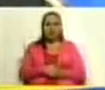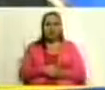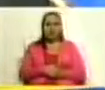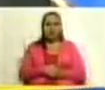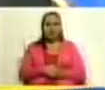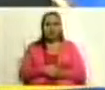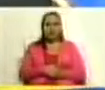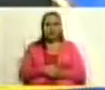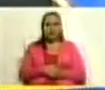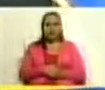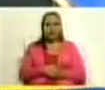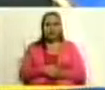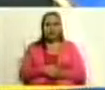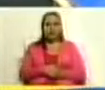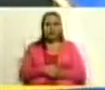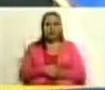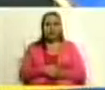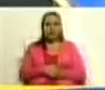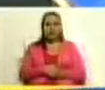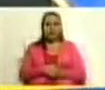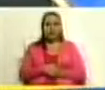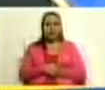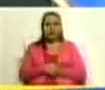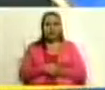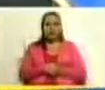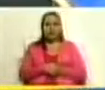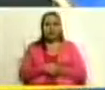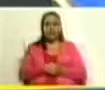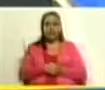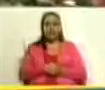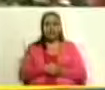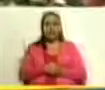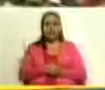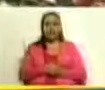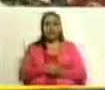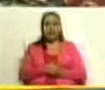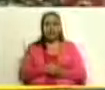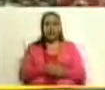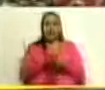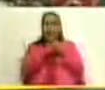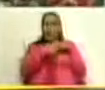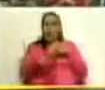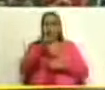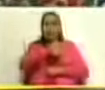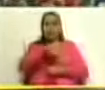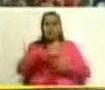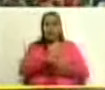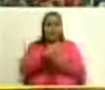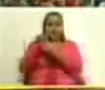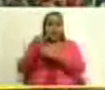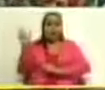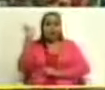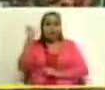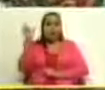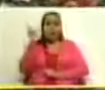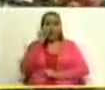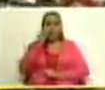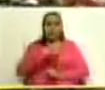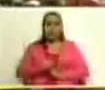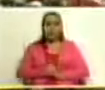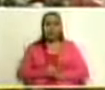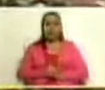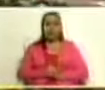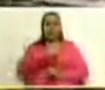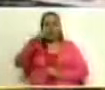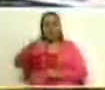por la juventud. Y a todos los líderes, lideresas, de